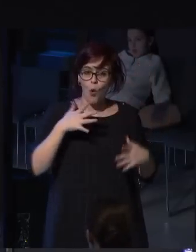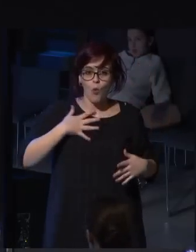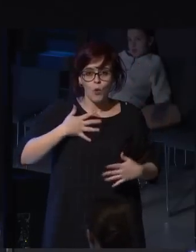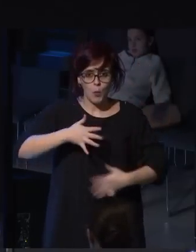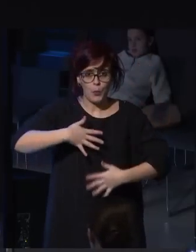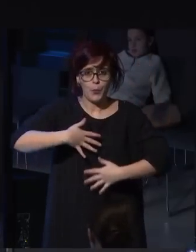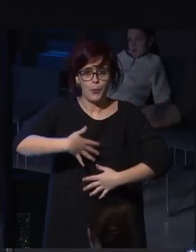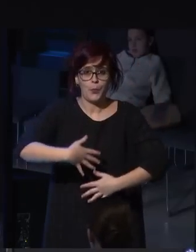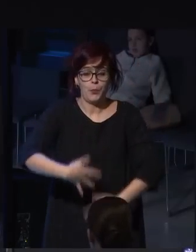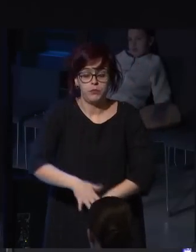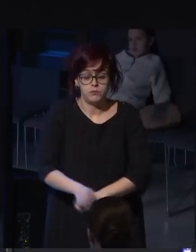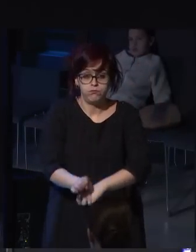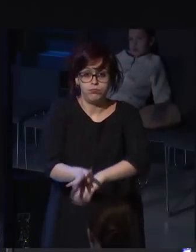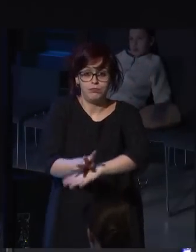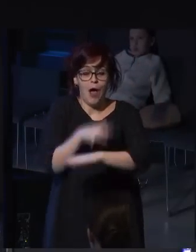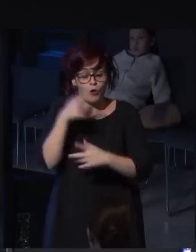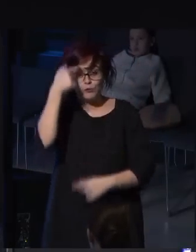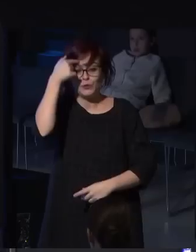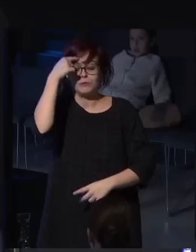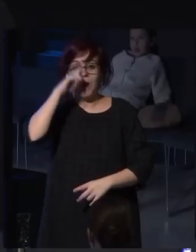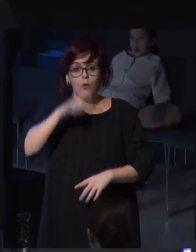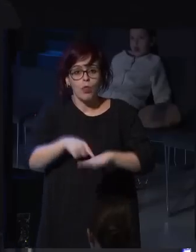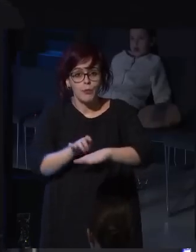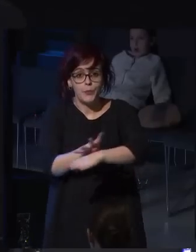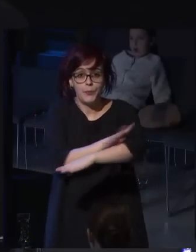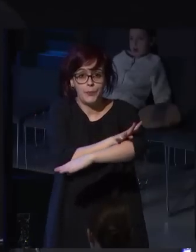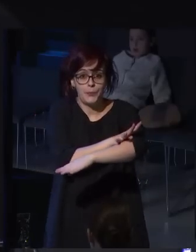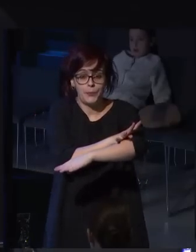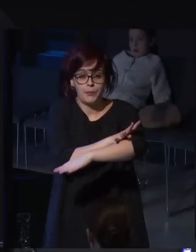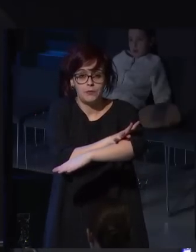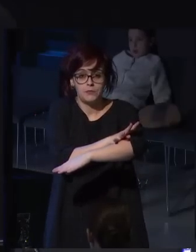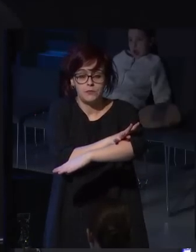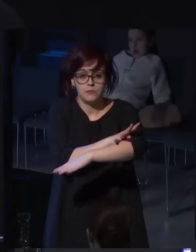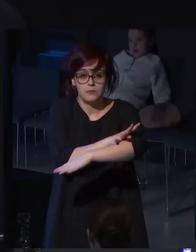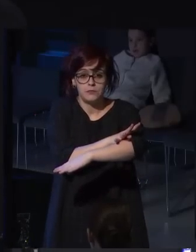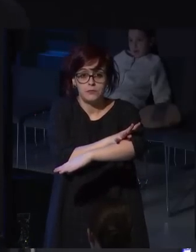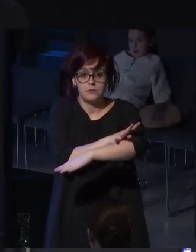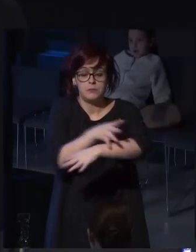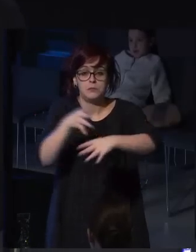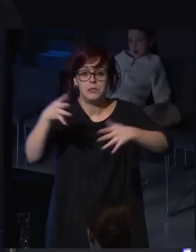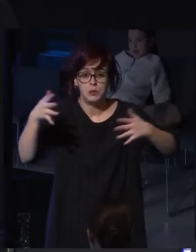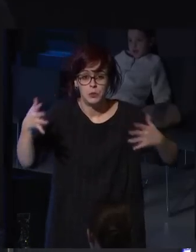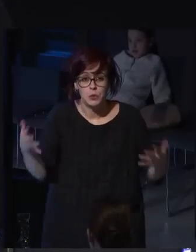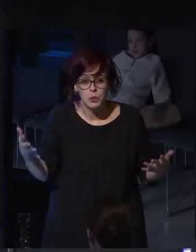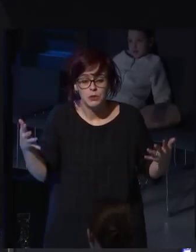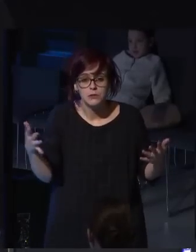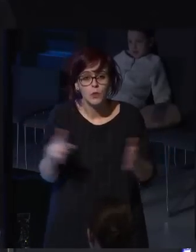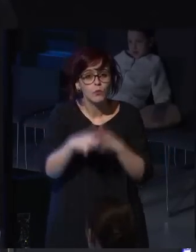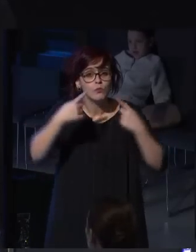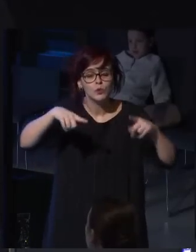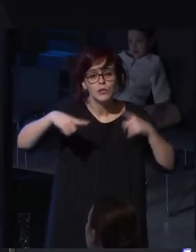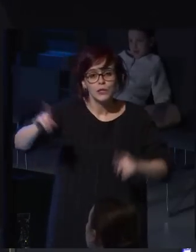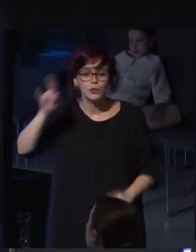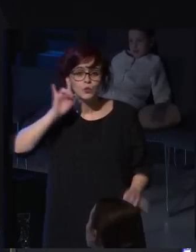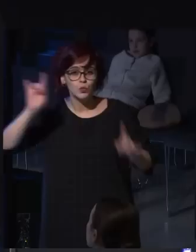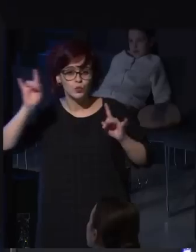que los pelos, o sea, me están poniendo los pelos de punta solo de recordarlo, me pareció alucinante. Entonces, la música junto al sonido